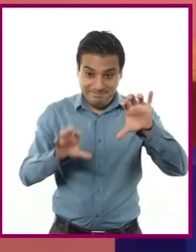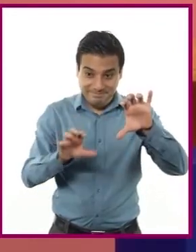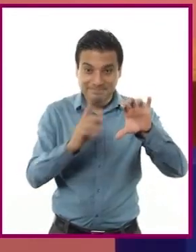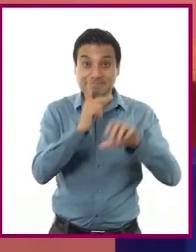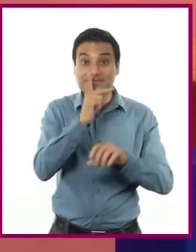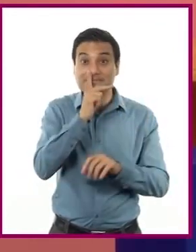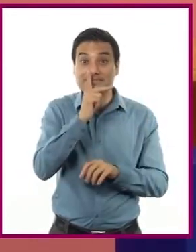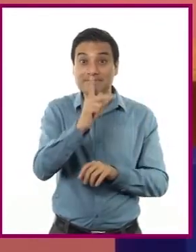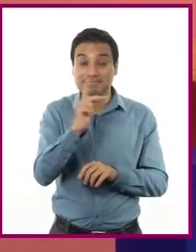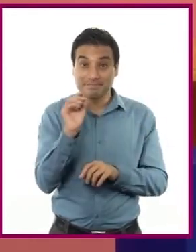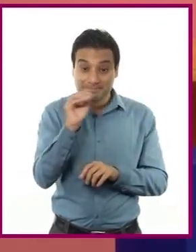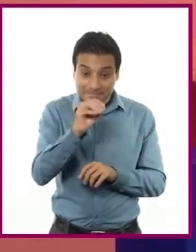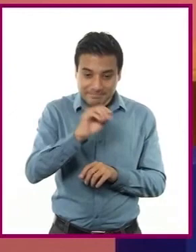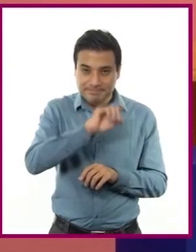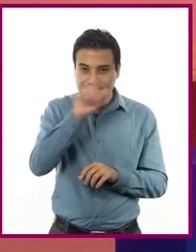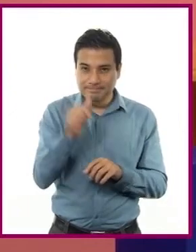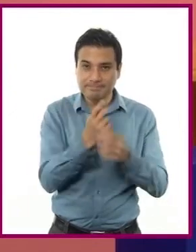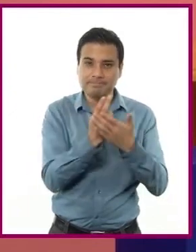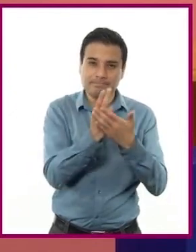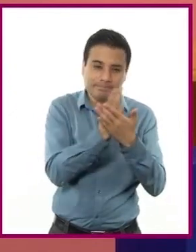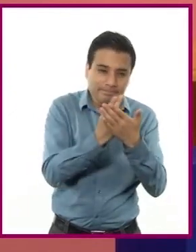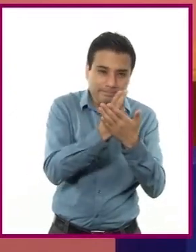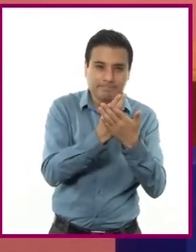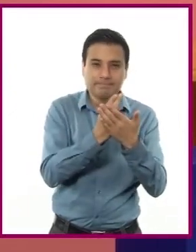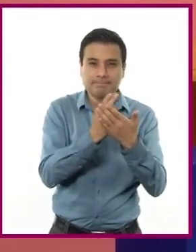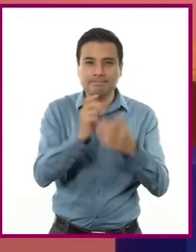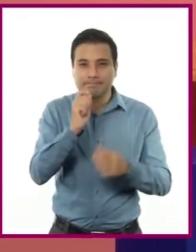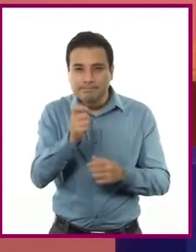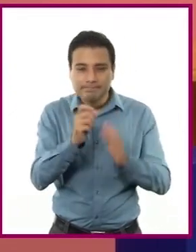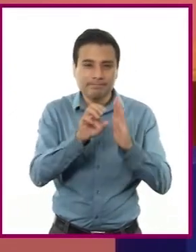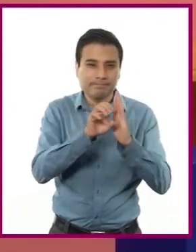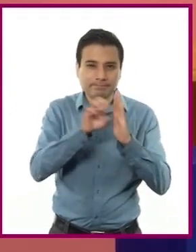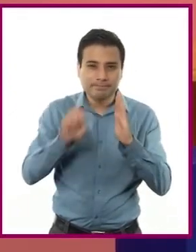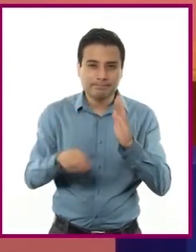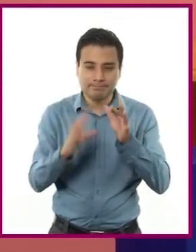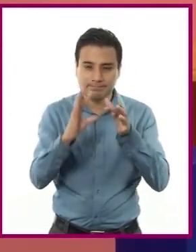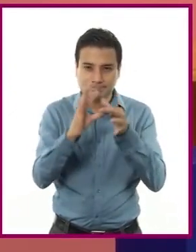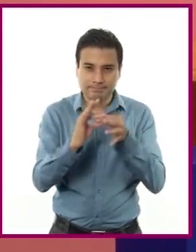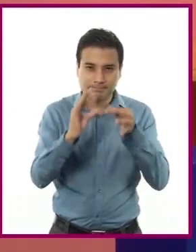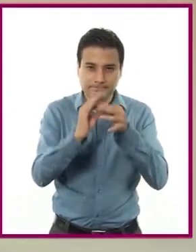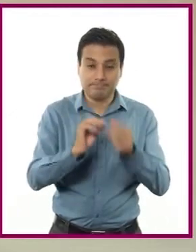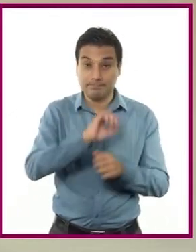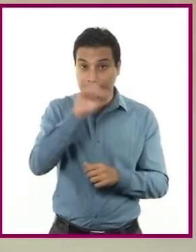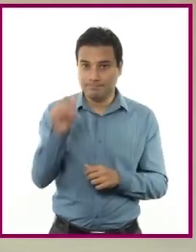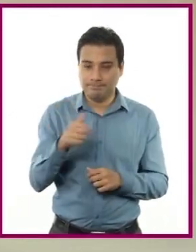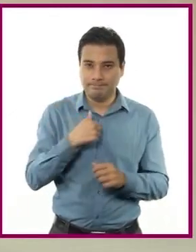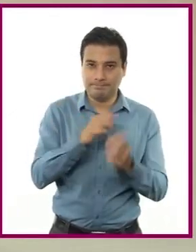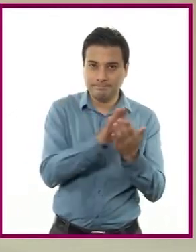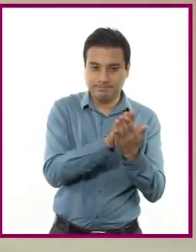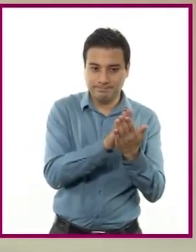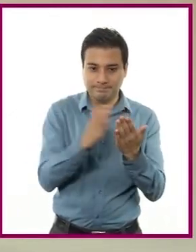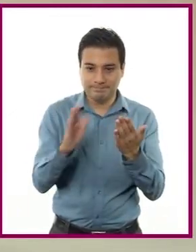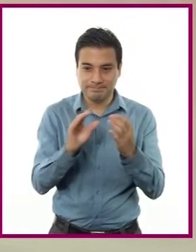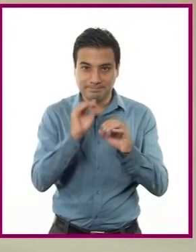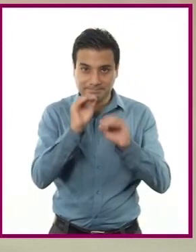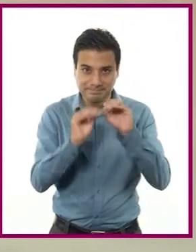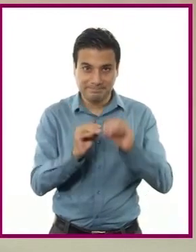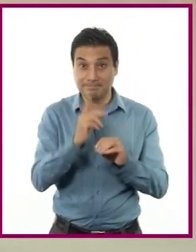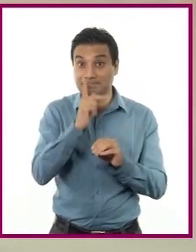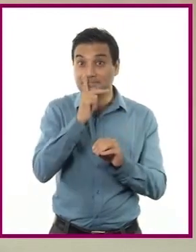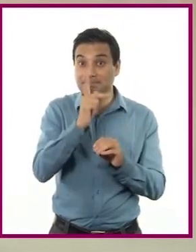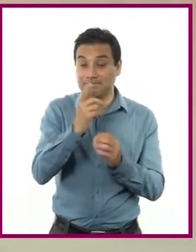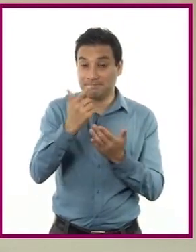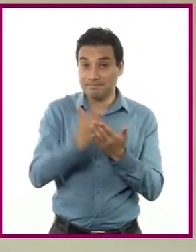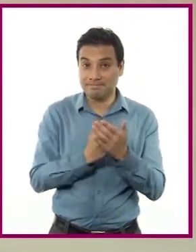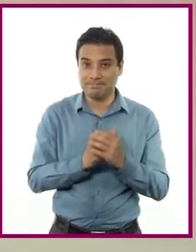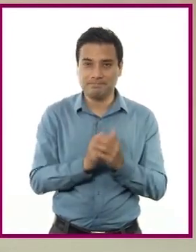a entenderla mejor. Posteriormente, trabajamos un folleto para aprender a elaborar un glosario.